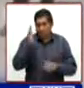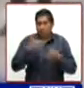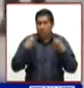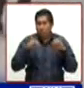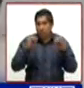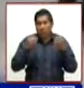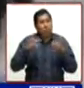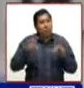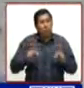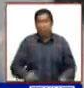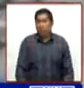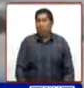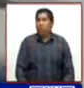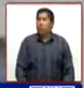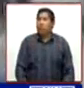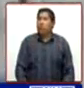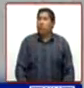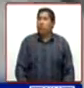vender.